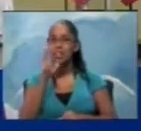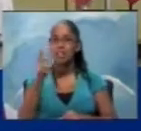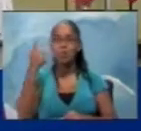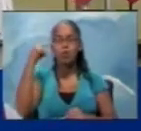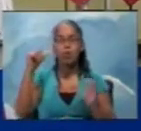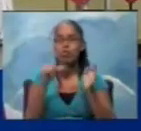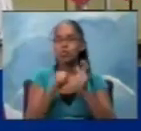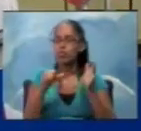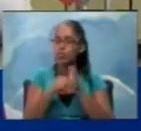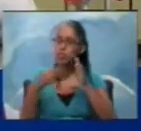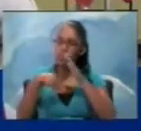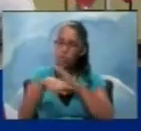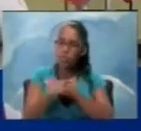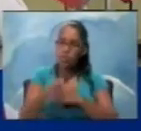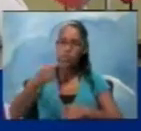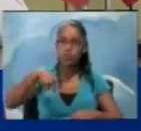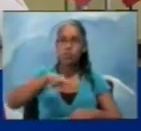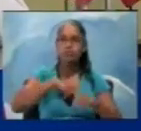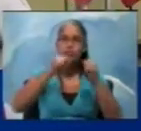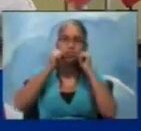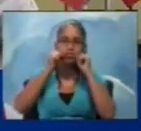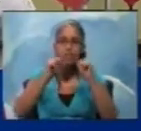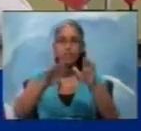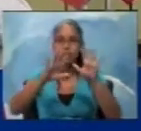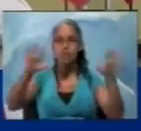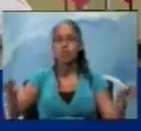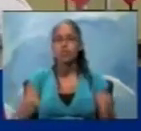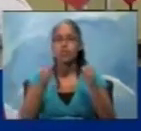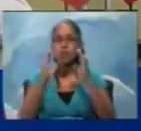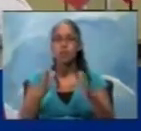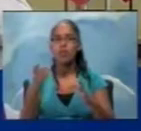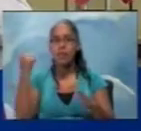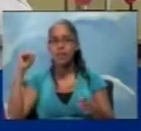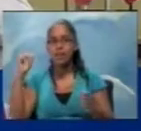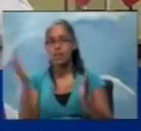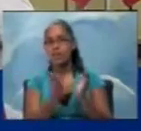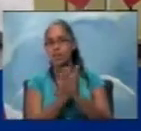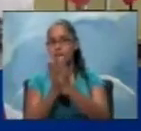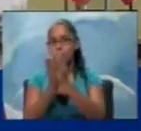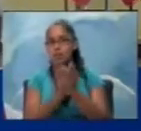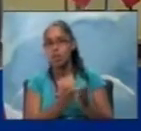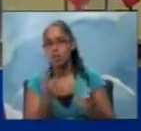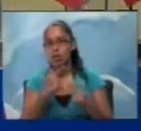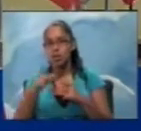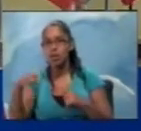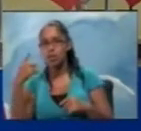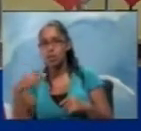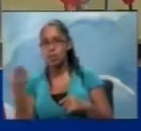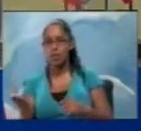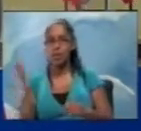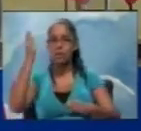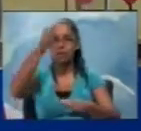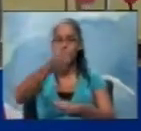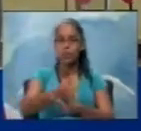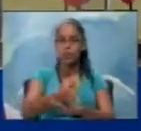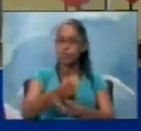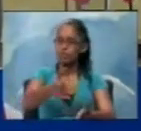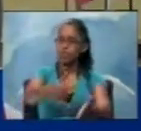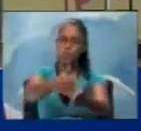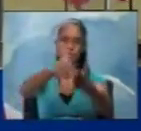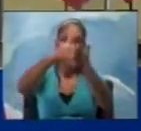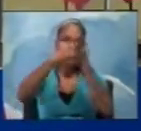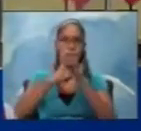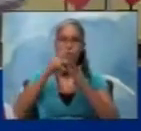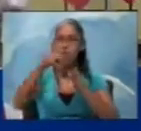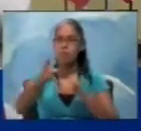donde pasó nuestro bendito Salvador. Ayer estudiamos eso, pero y después que entró